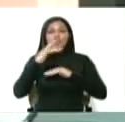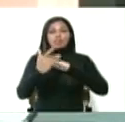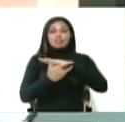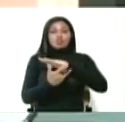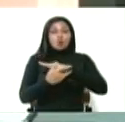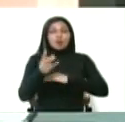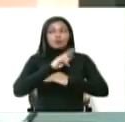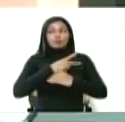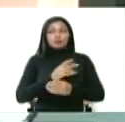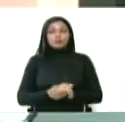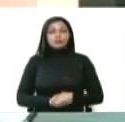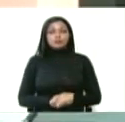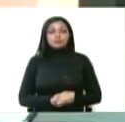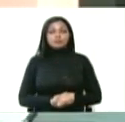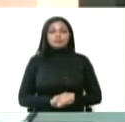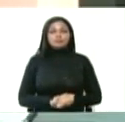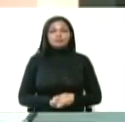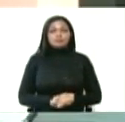tecnología, los CAT.